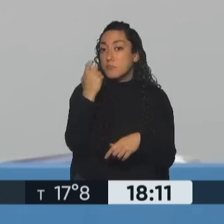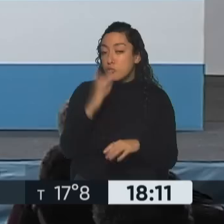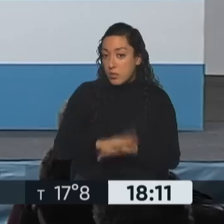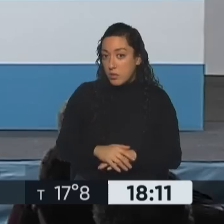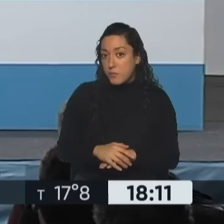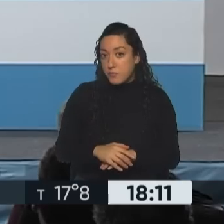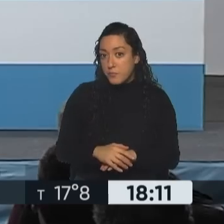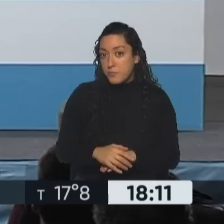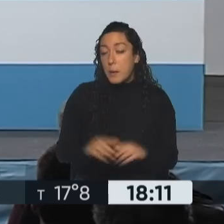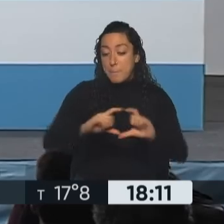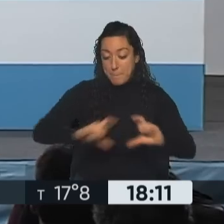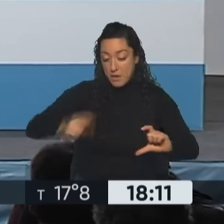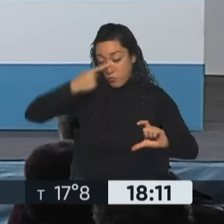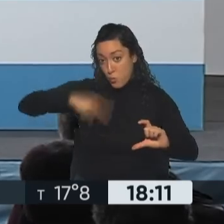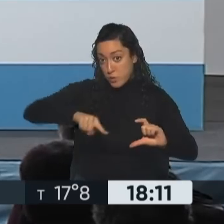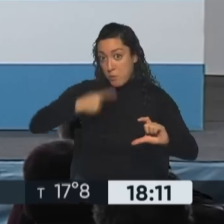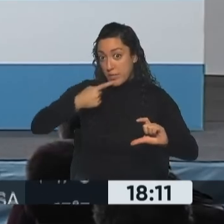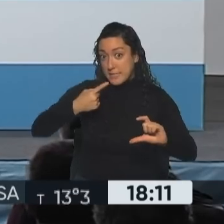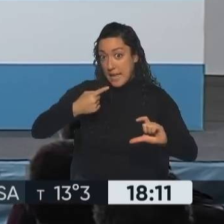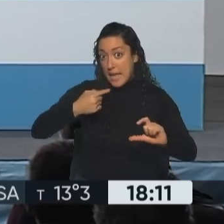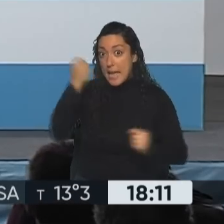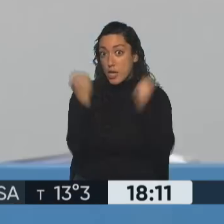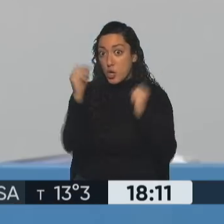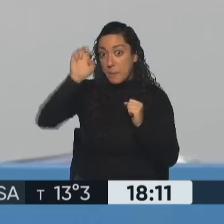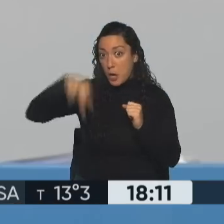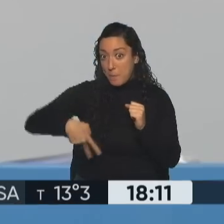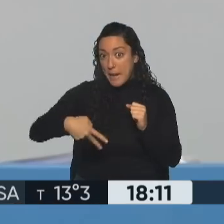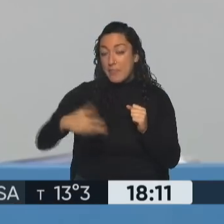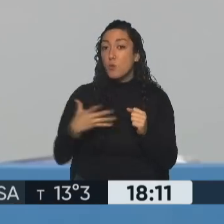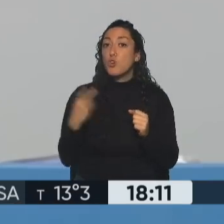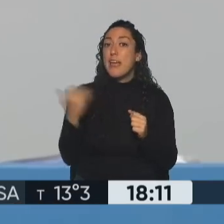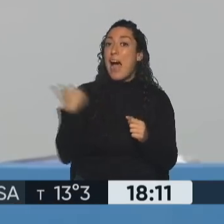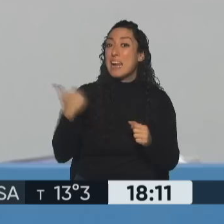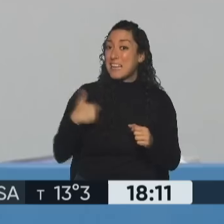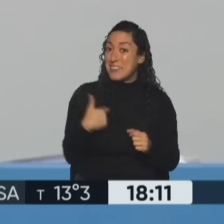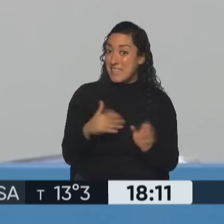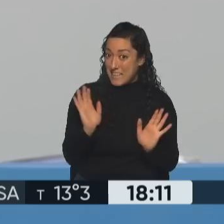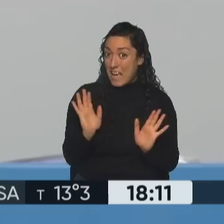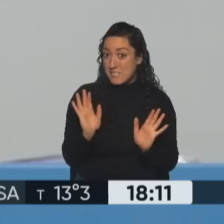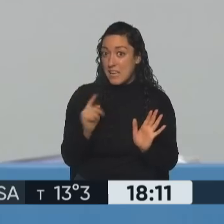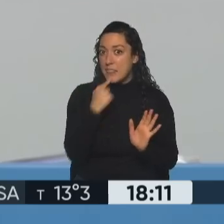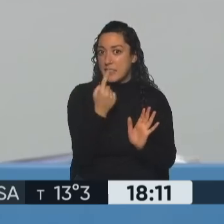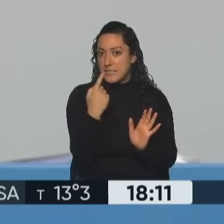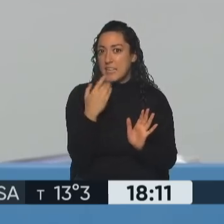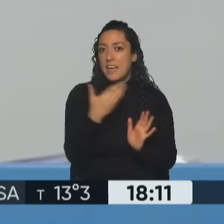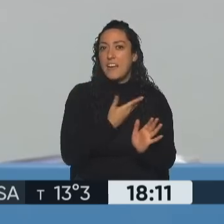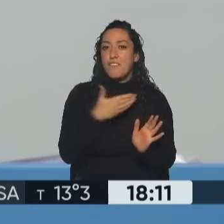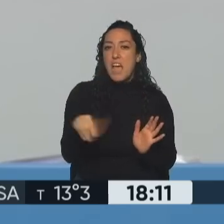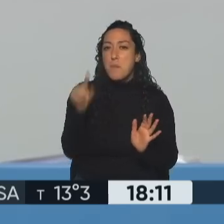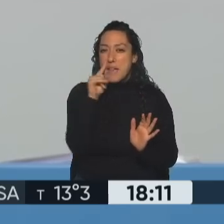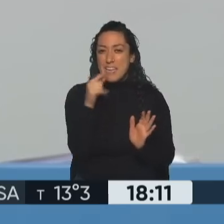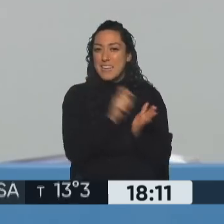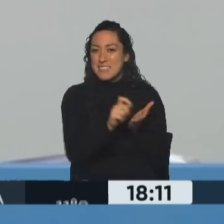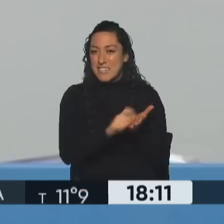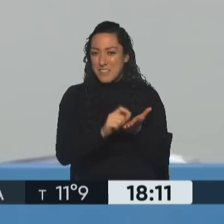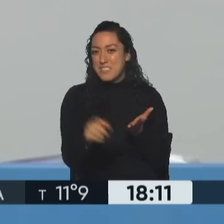último párrafo, el plan económico de las autoridades argentinas, o sea, decían que el fondo siempre te hace escribir